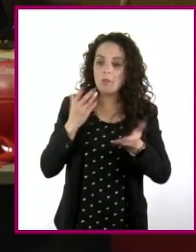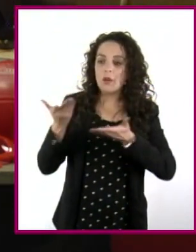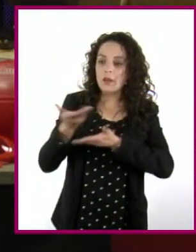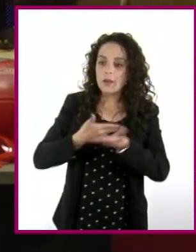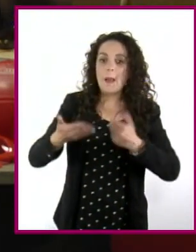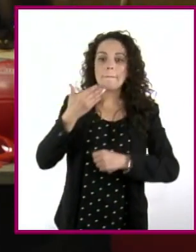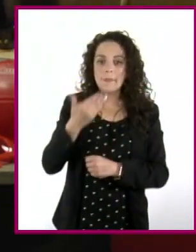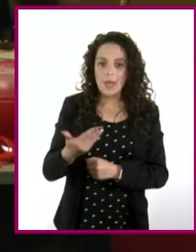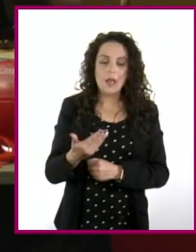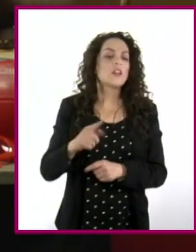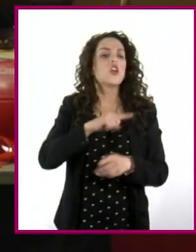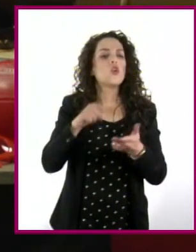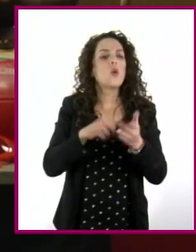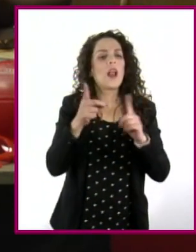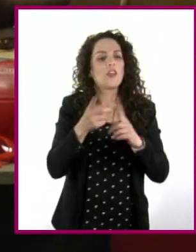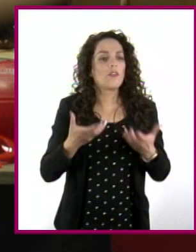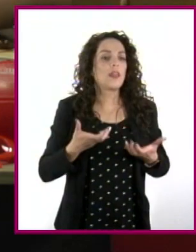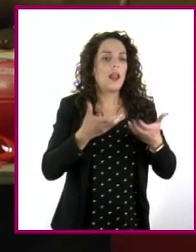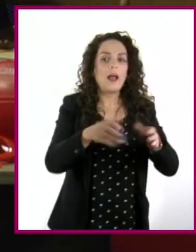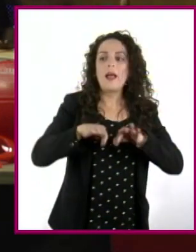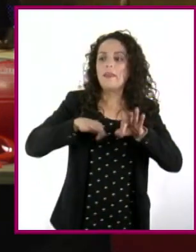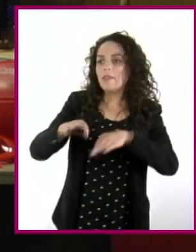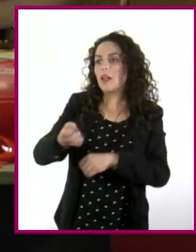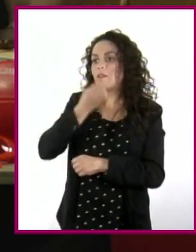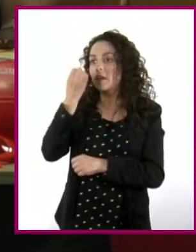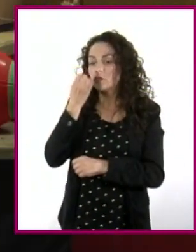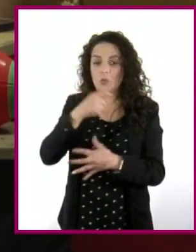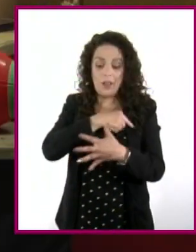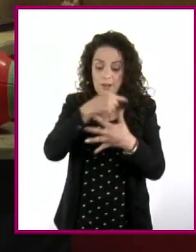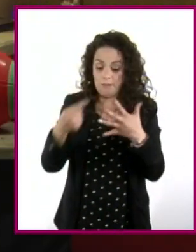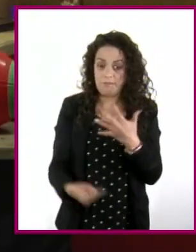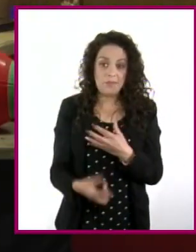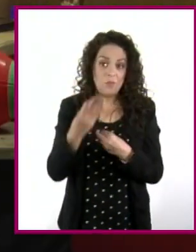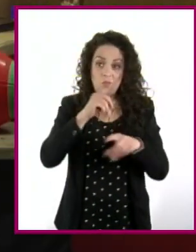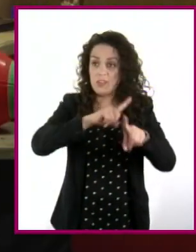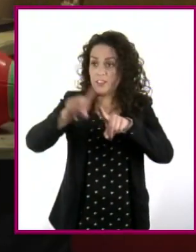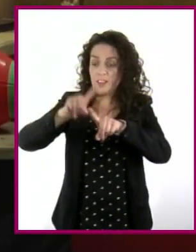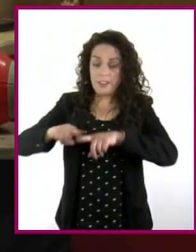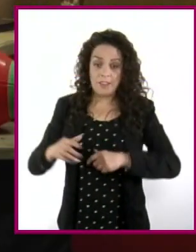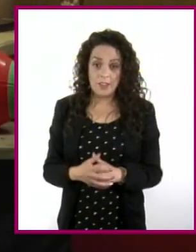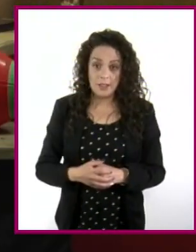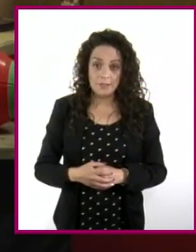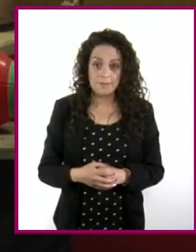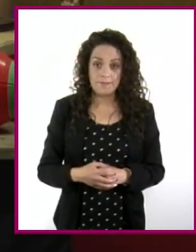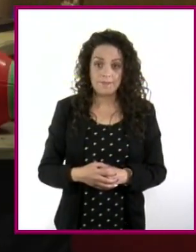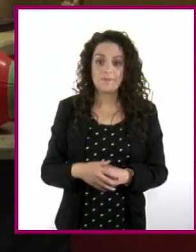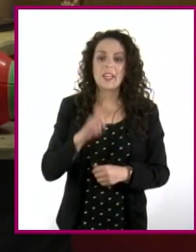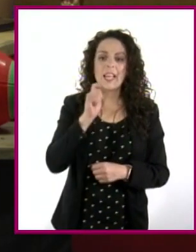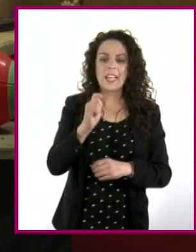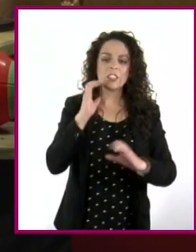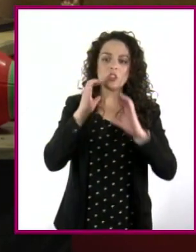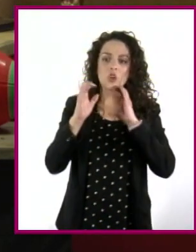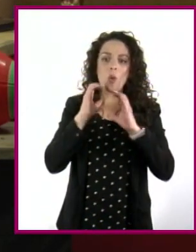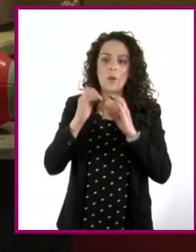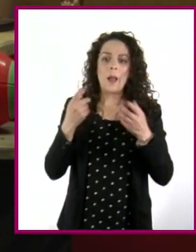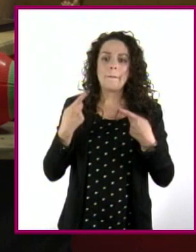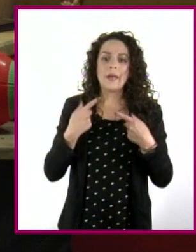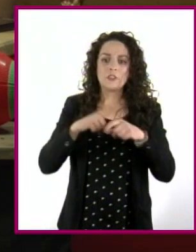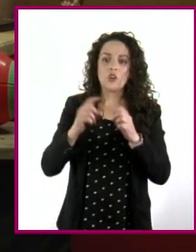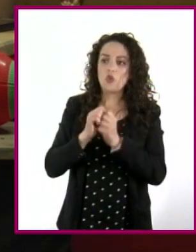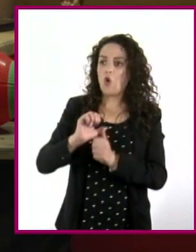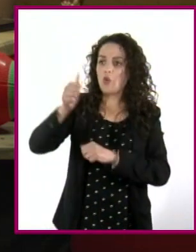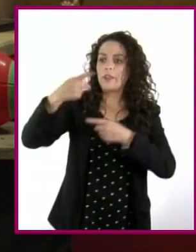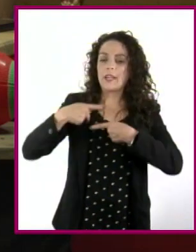la calle, el trabajo o la escuela, entre muchos otros. Cuando hablamos de la comunicación interpersonal, aludimos a la